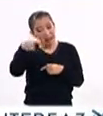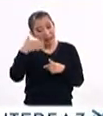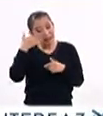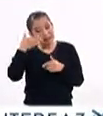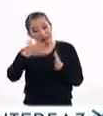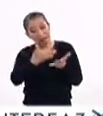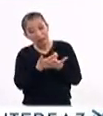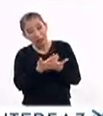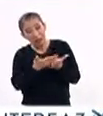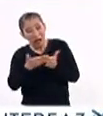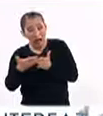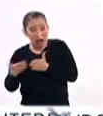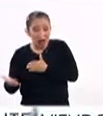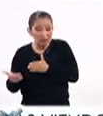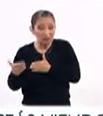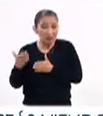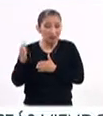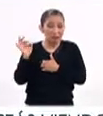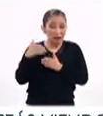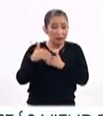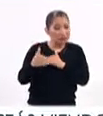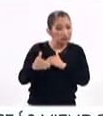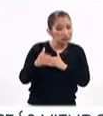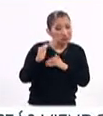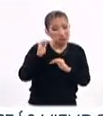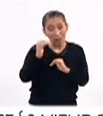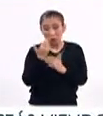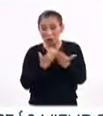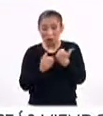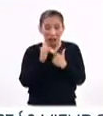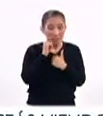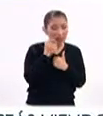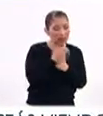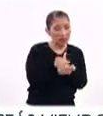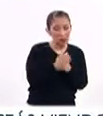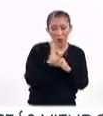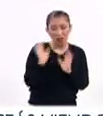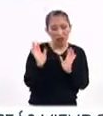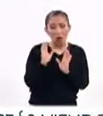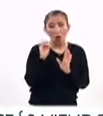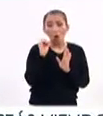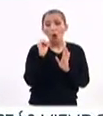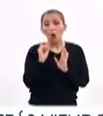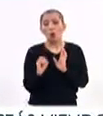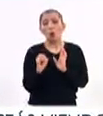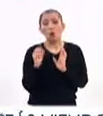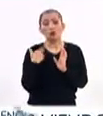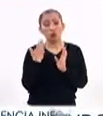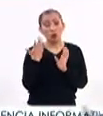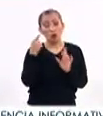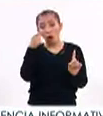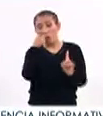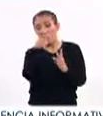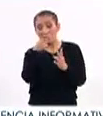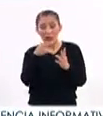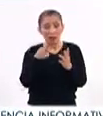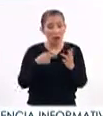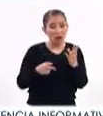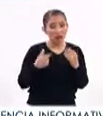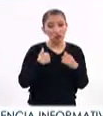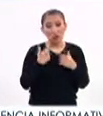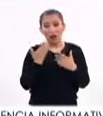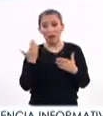cierto tiempo, si no estoy siendo exitoso con esto totalmente o si no estoy cumpliendo con todo lo que